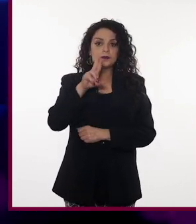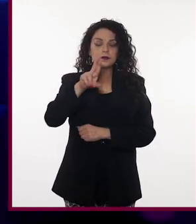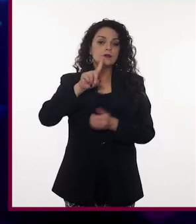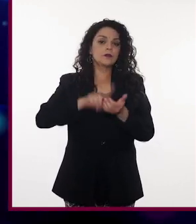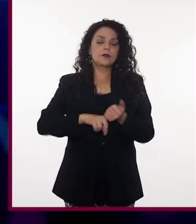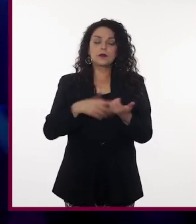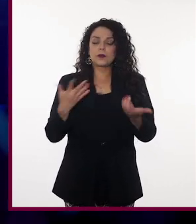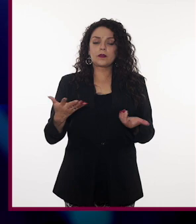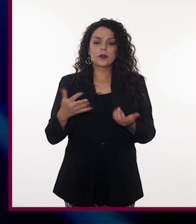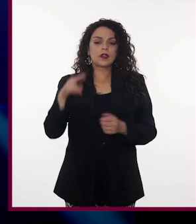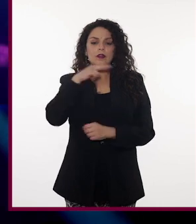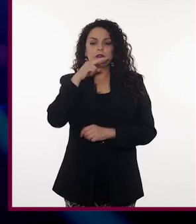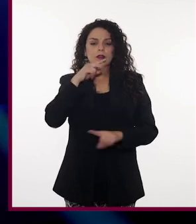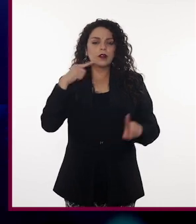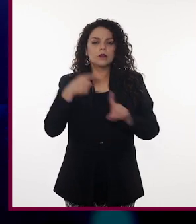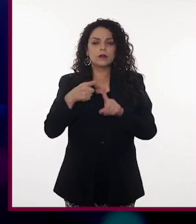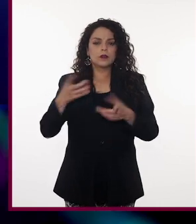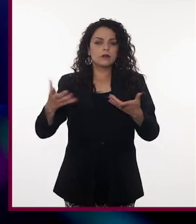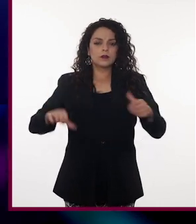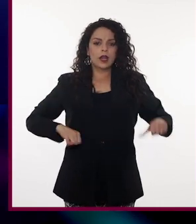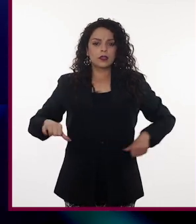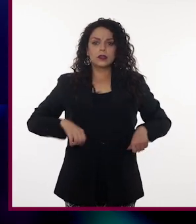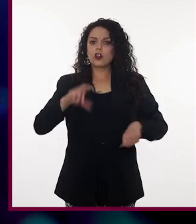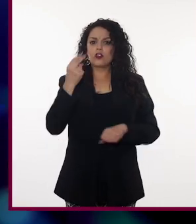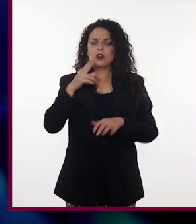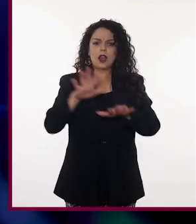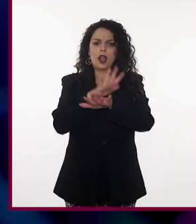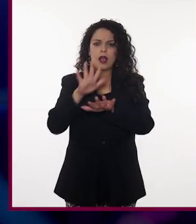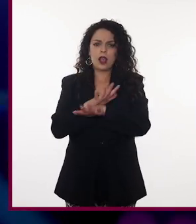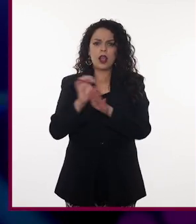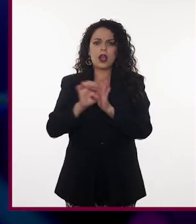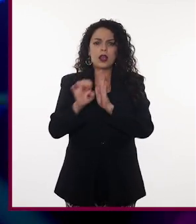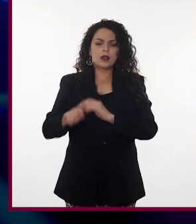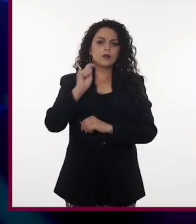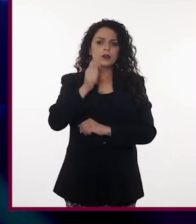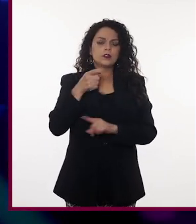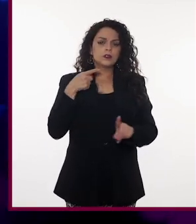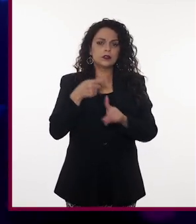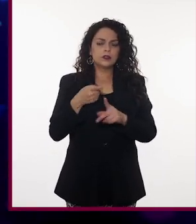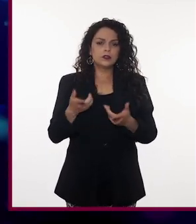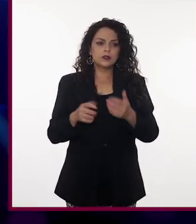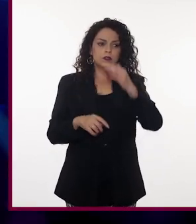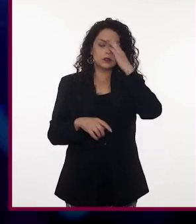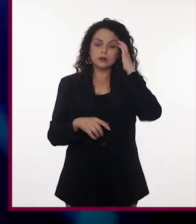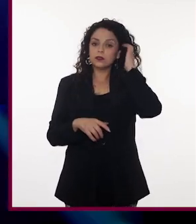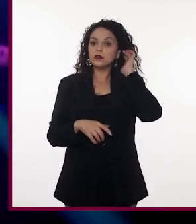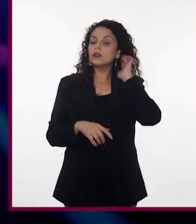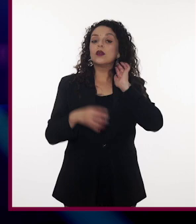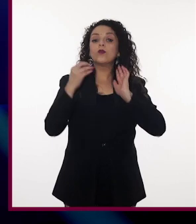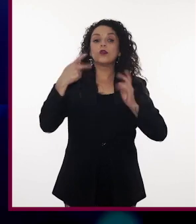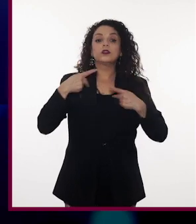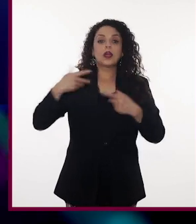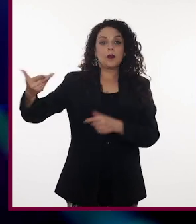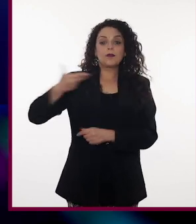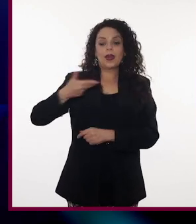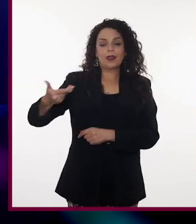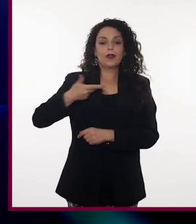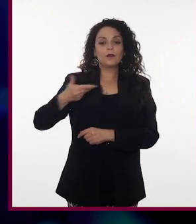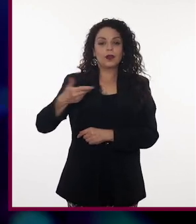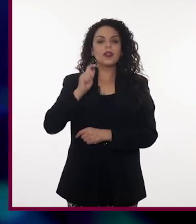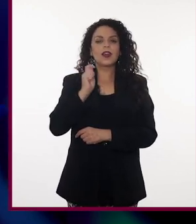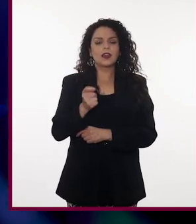digamos, muy inmediata y sin modificar nada más, sería simplemente, y eso es lo que nos piden mucho los repartidores con los que